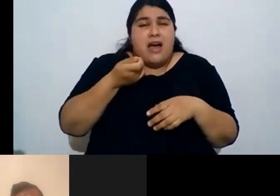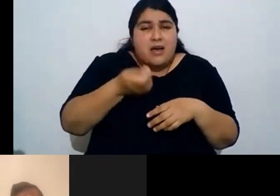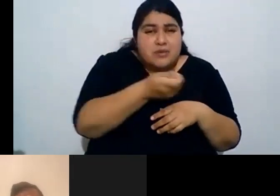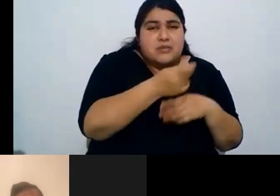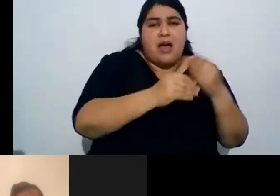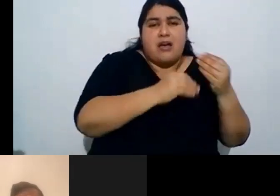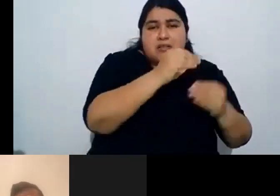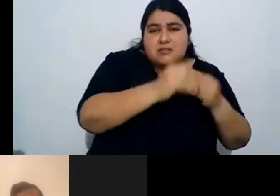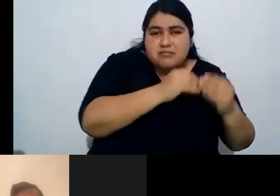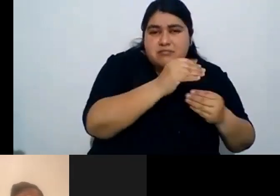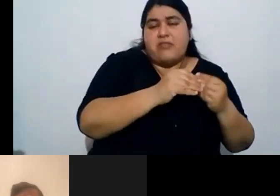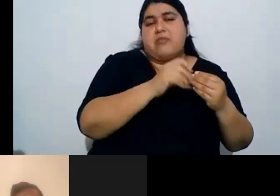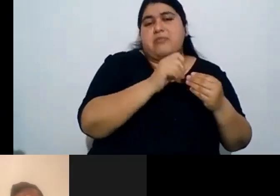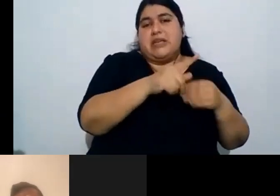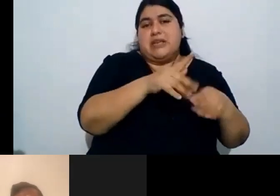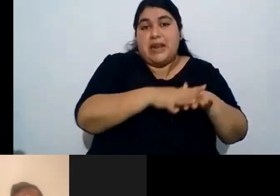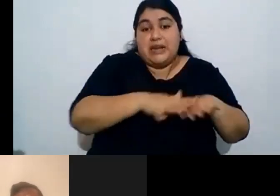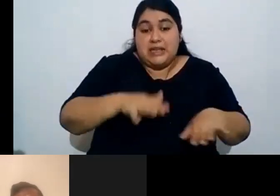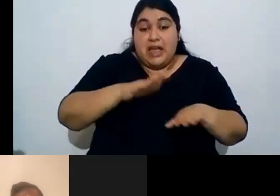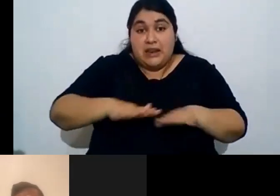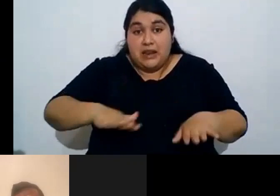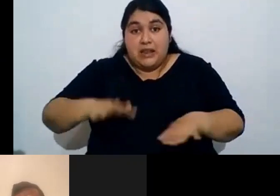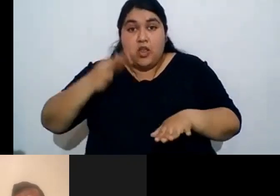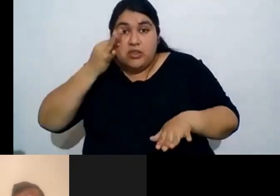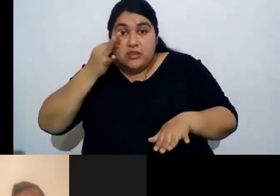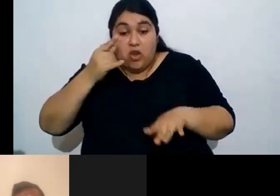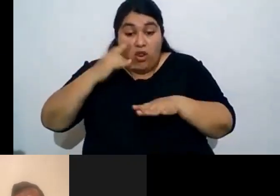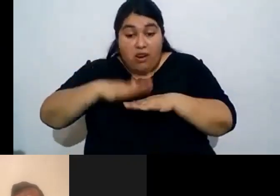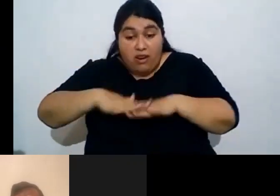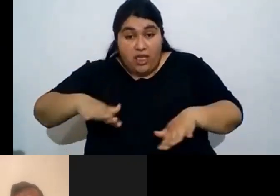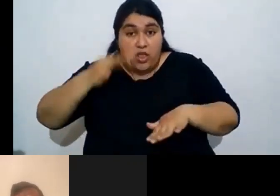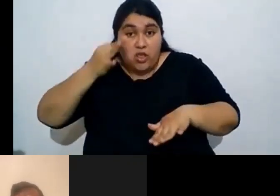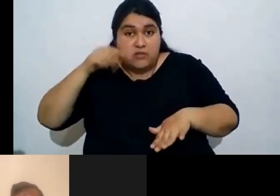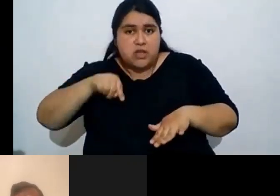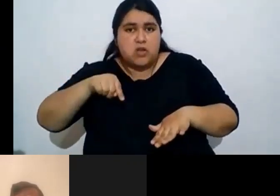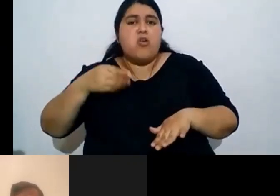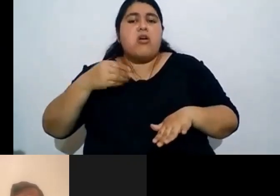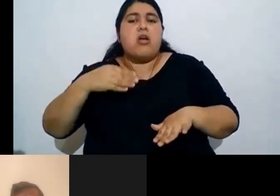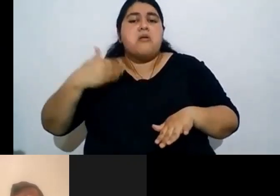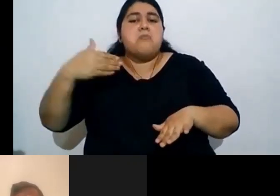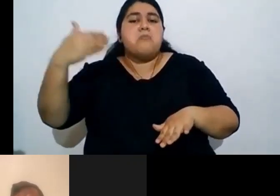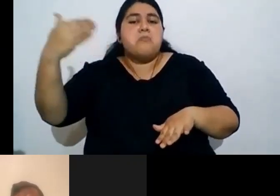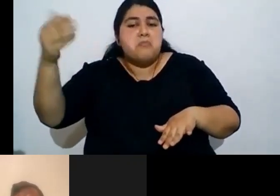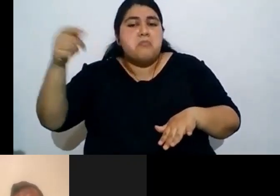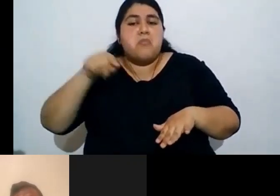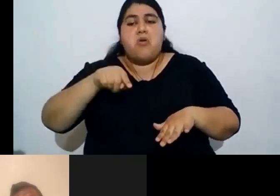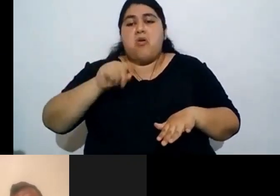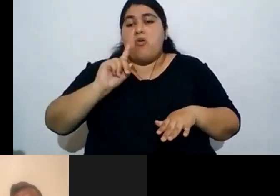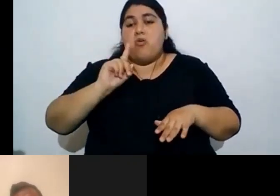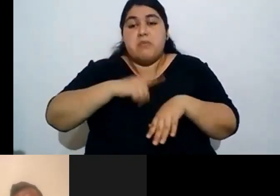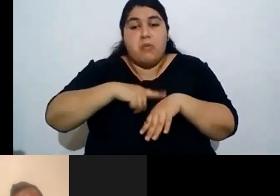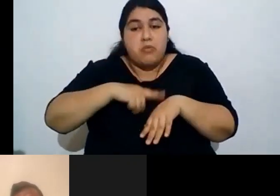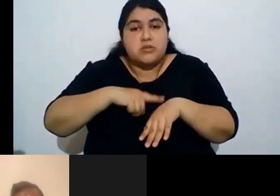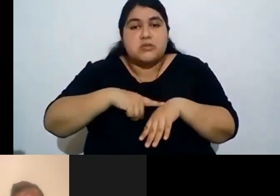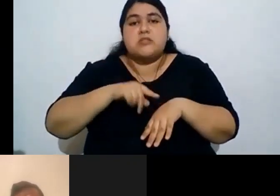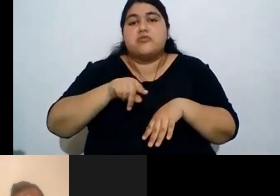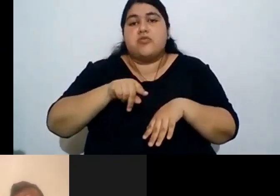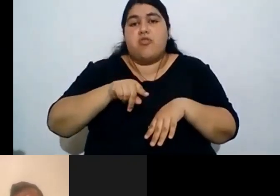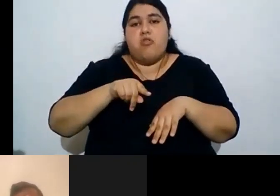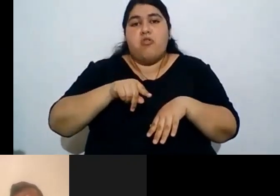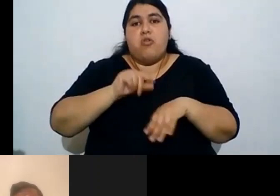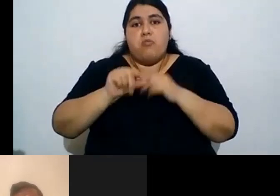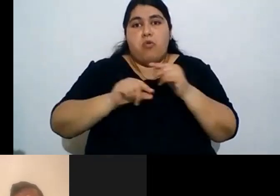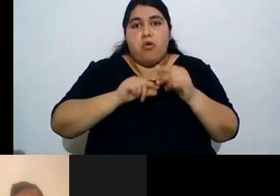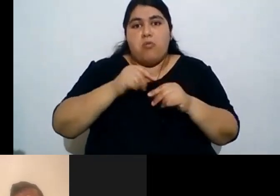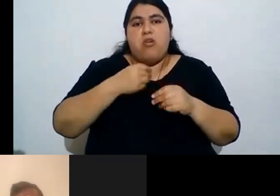familias delante de los niños. Claramente son niños que más adelante o bajo ese mismo proceso van a aparecer